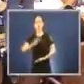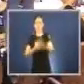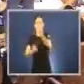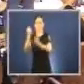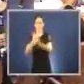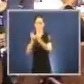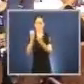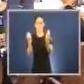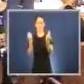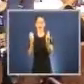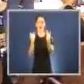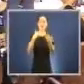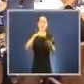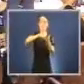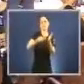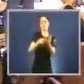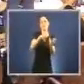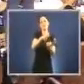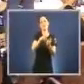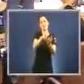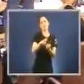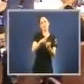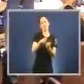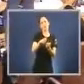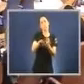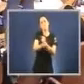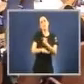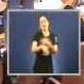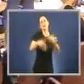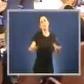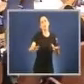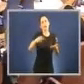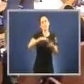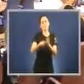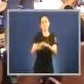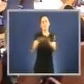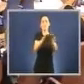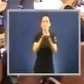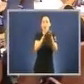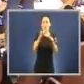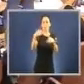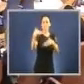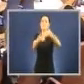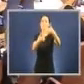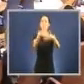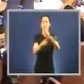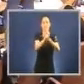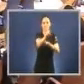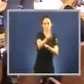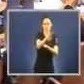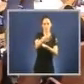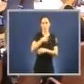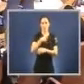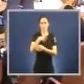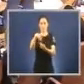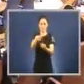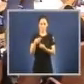un sistema tributario xusto inspirado nos principios de igualdade e progresividade. En ningún caso terá alcance